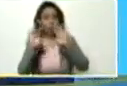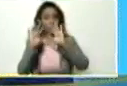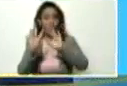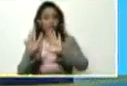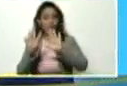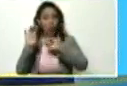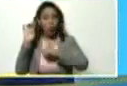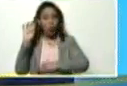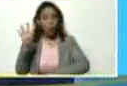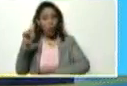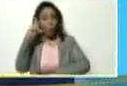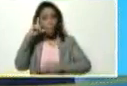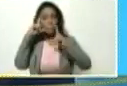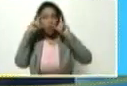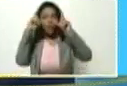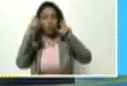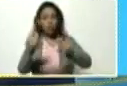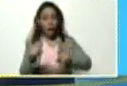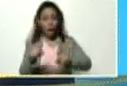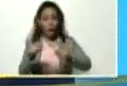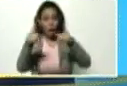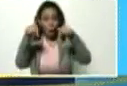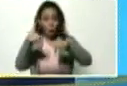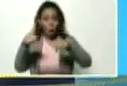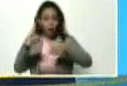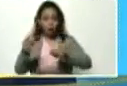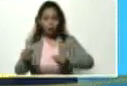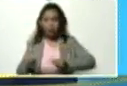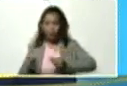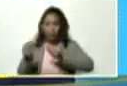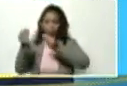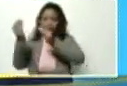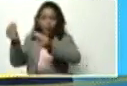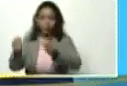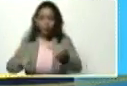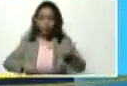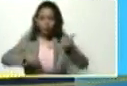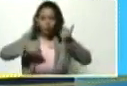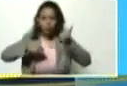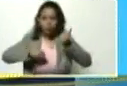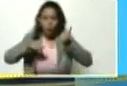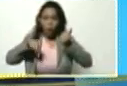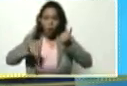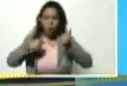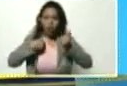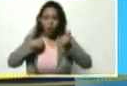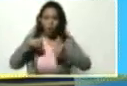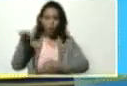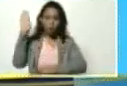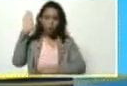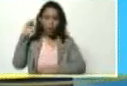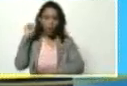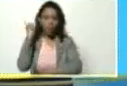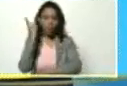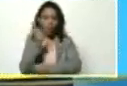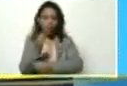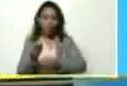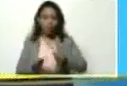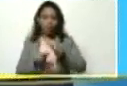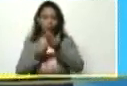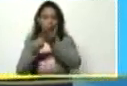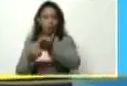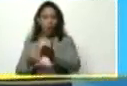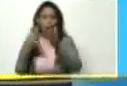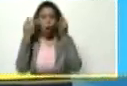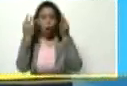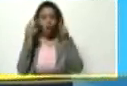3.894 profesionales que hoy han recibido su título y que hoy juramento, deben recibir su cargo